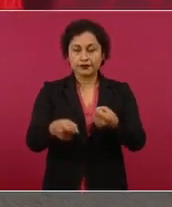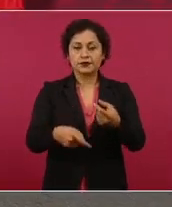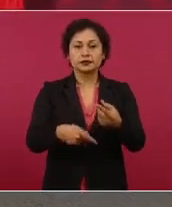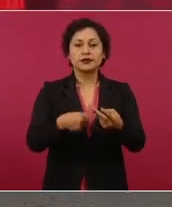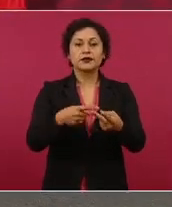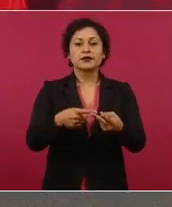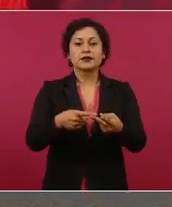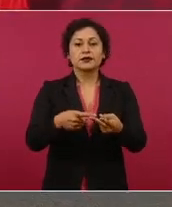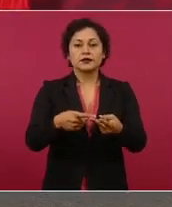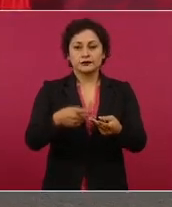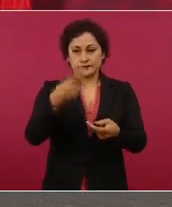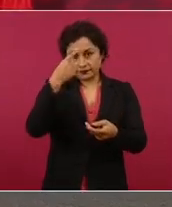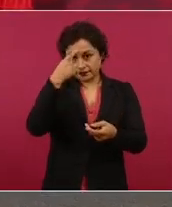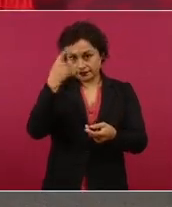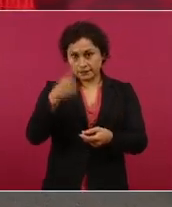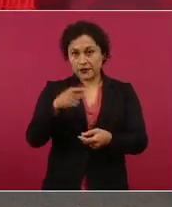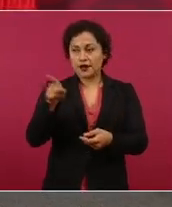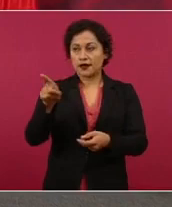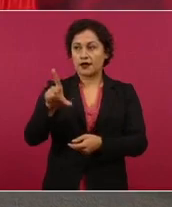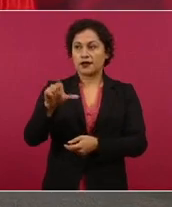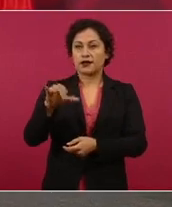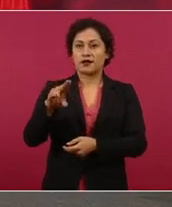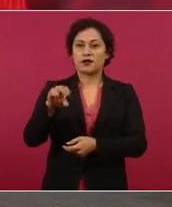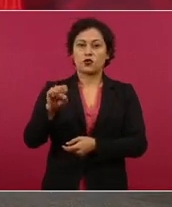para Liconsa,